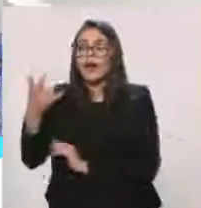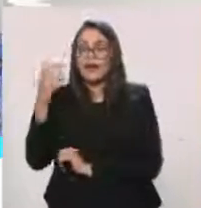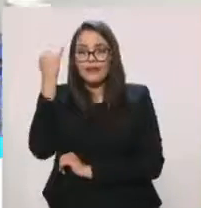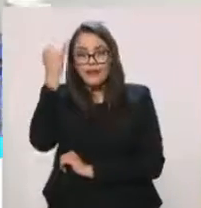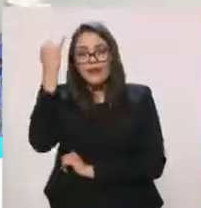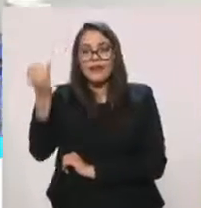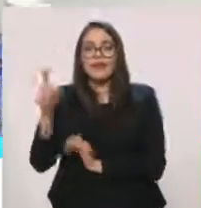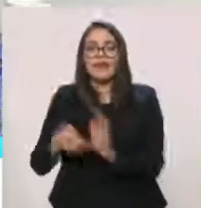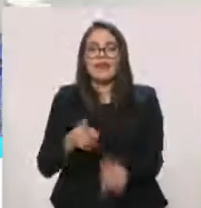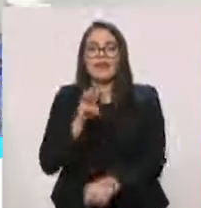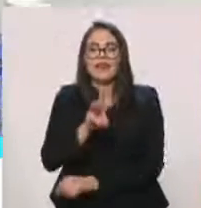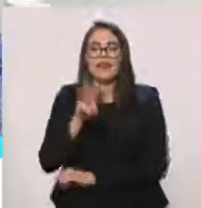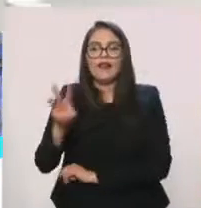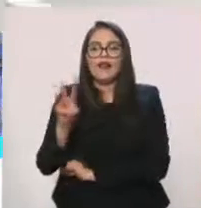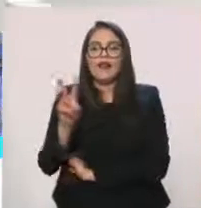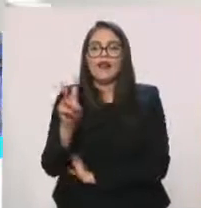página